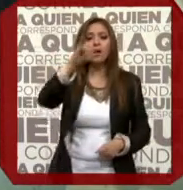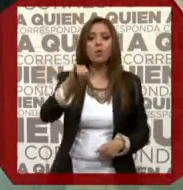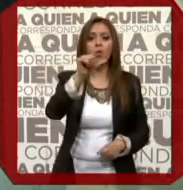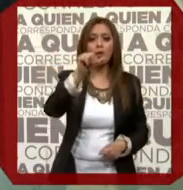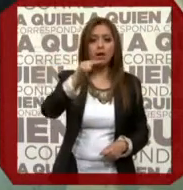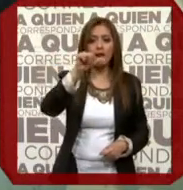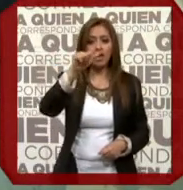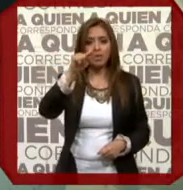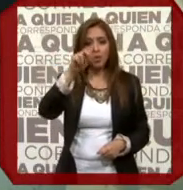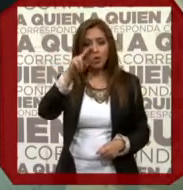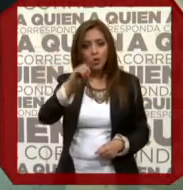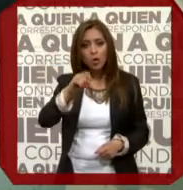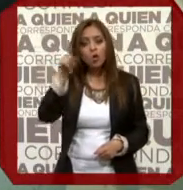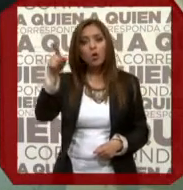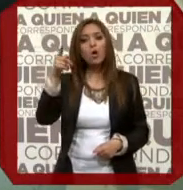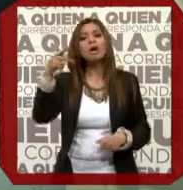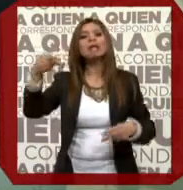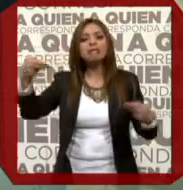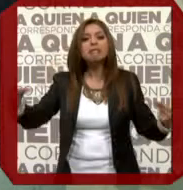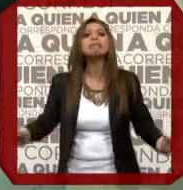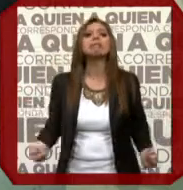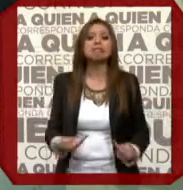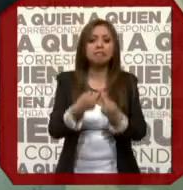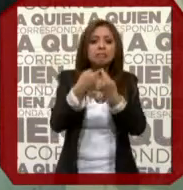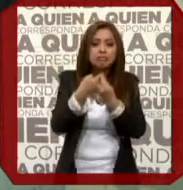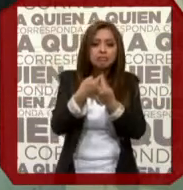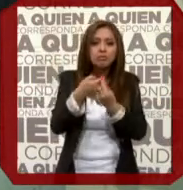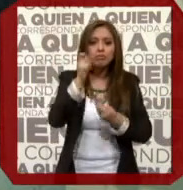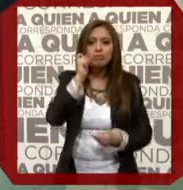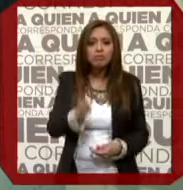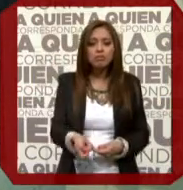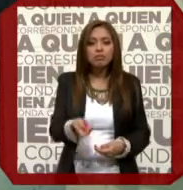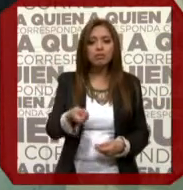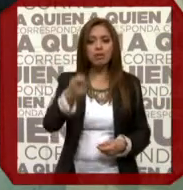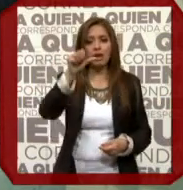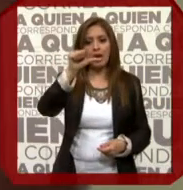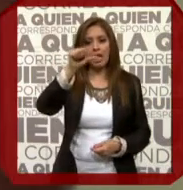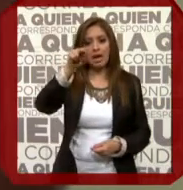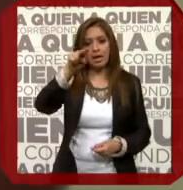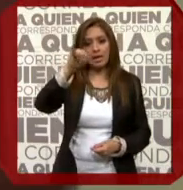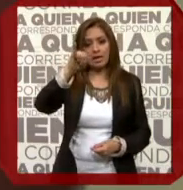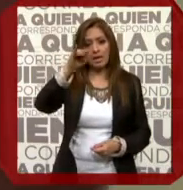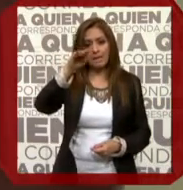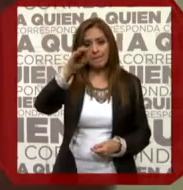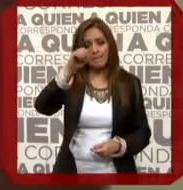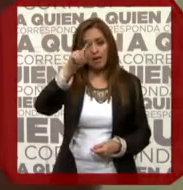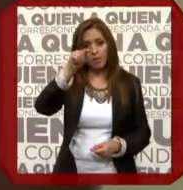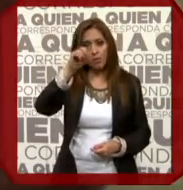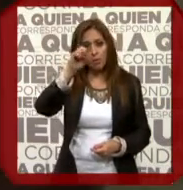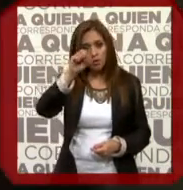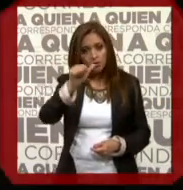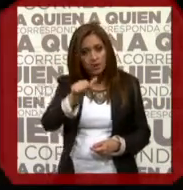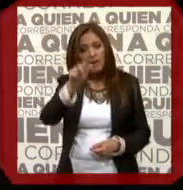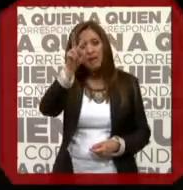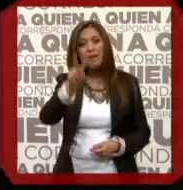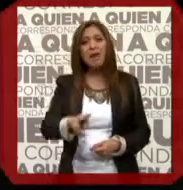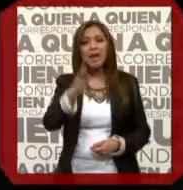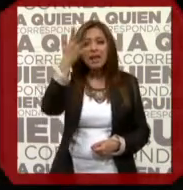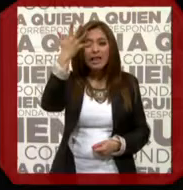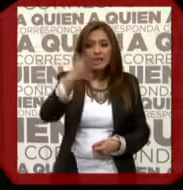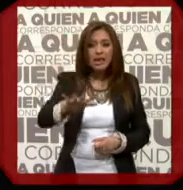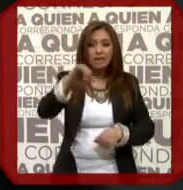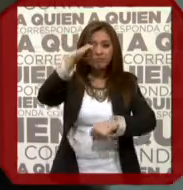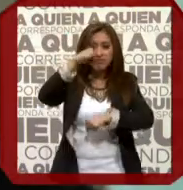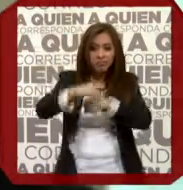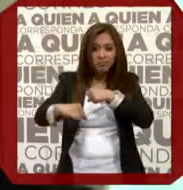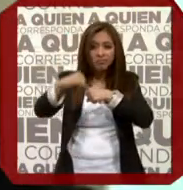Él tiene un problema, nació con un problema genético que se llama enfermedad granulomatosa crónica. Ha pasado por más de 10 cirugías a lo